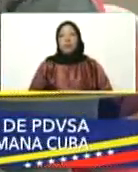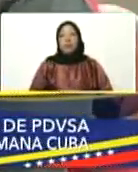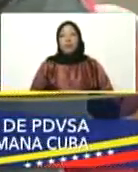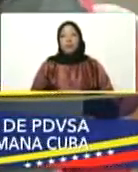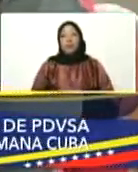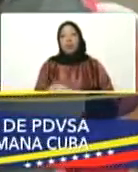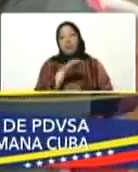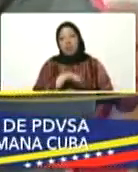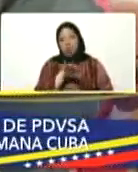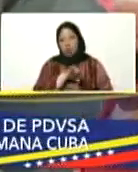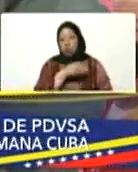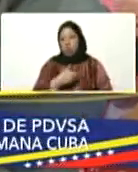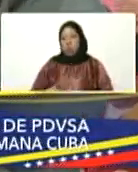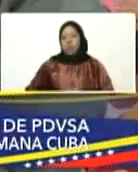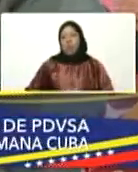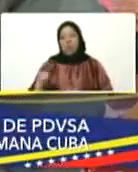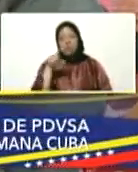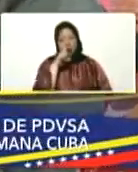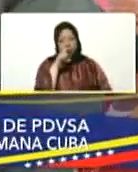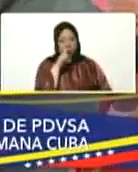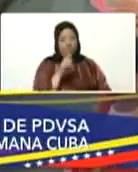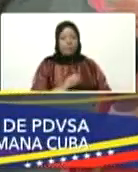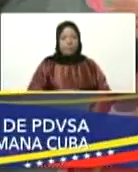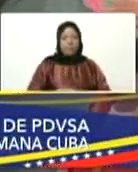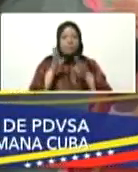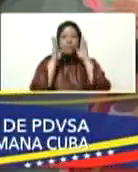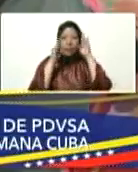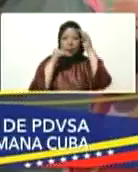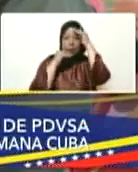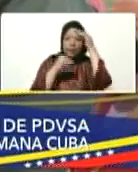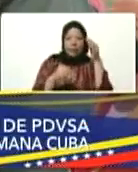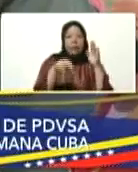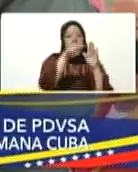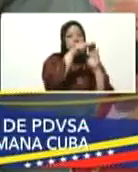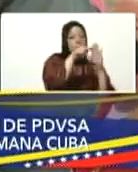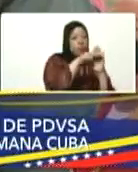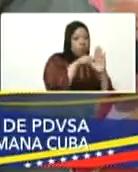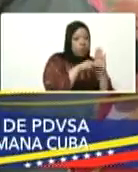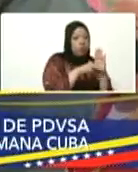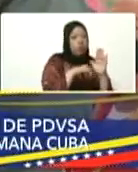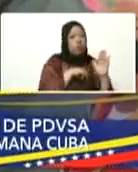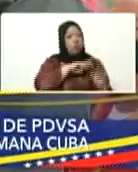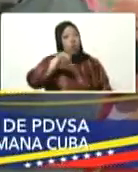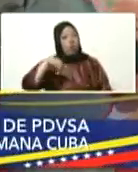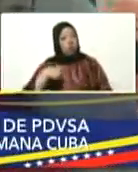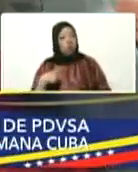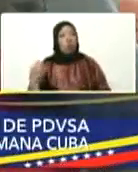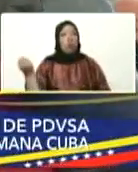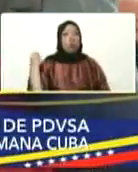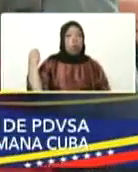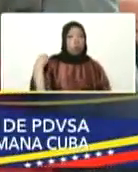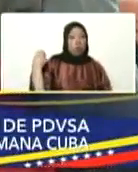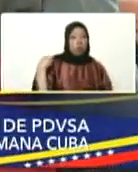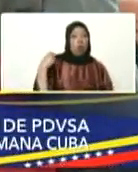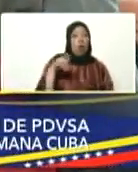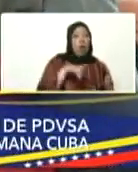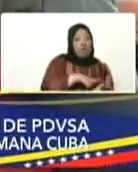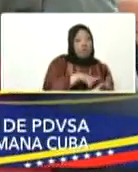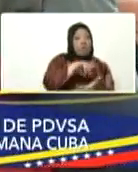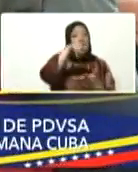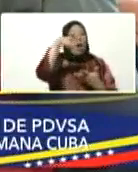Señor presidente, atendiendo sus indicaciones, fuimos a la ciudad de Matanzas,